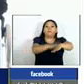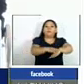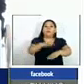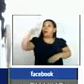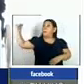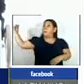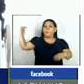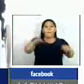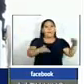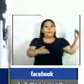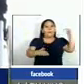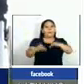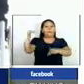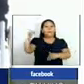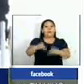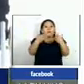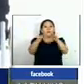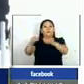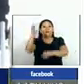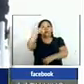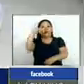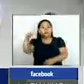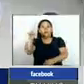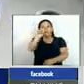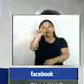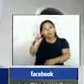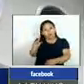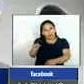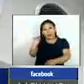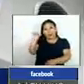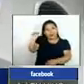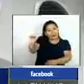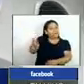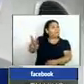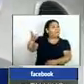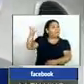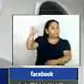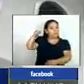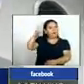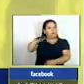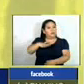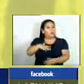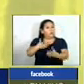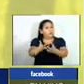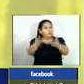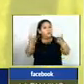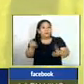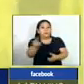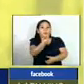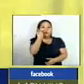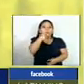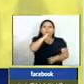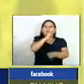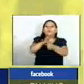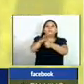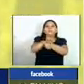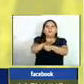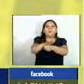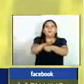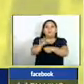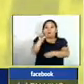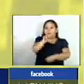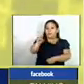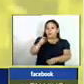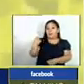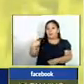pasajeros provenientes de países como Italia, en donde en ese entonces se encontraba con alta incidencia del virus. En las últimas